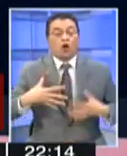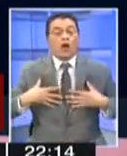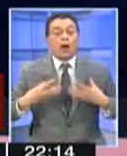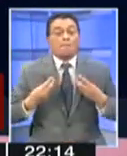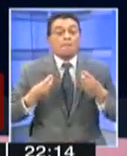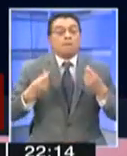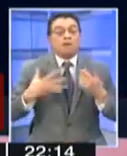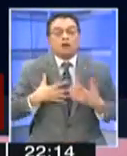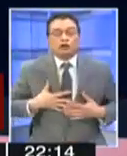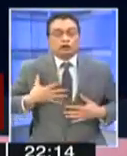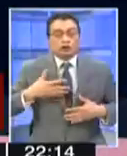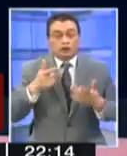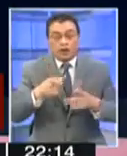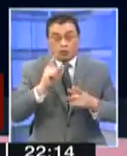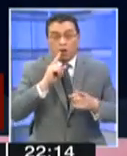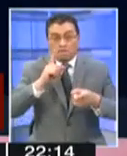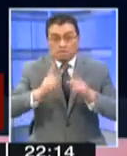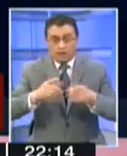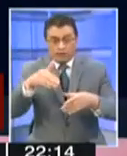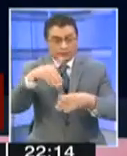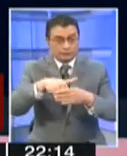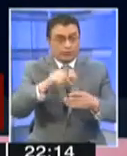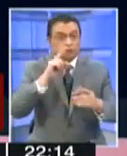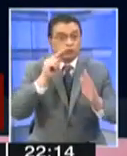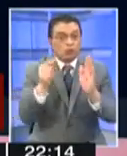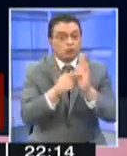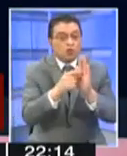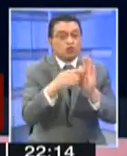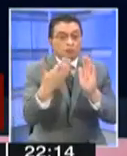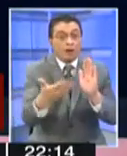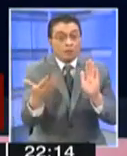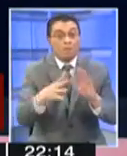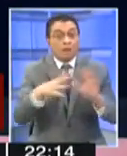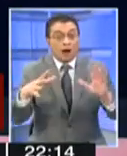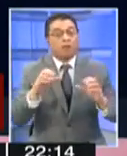utilizando las emociones de los ciudadanos, domine la elección? Hay señales de que así puede ser.